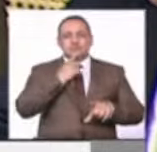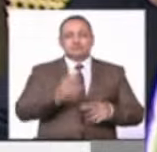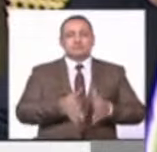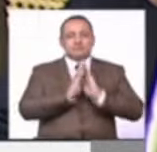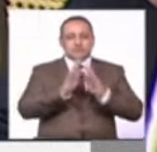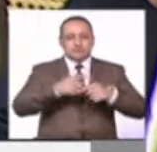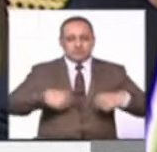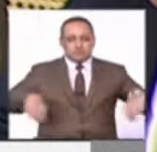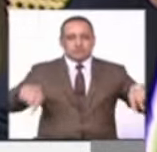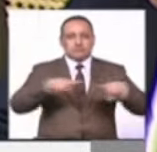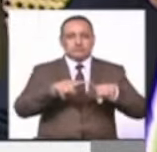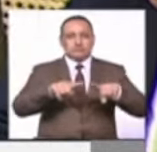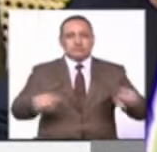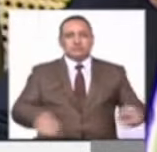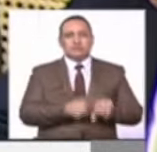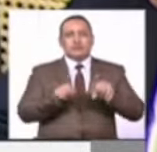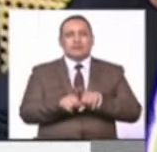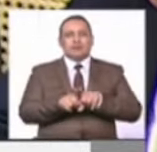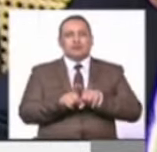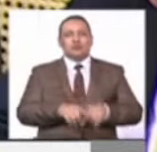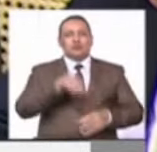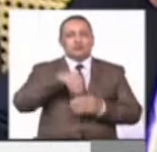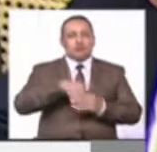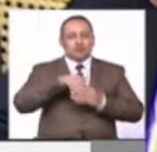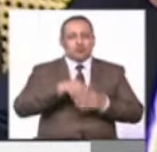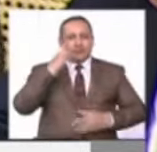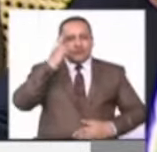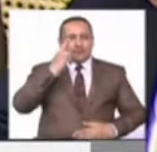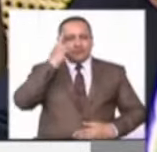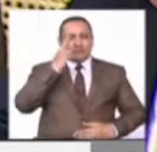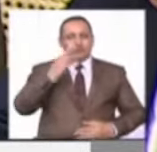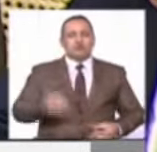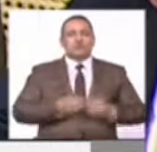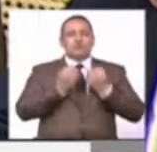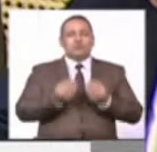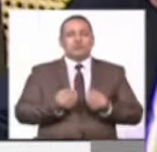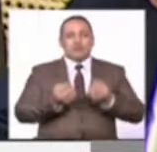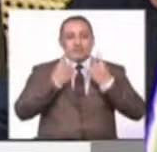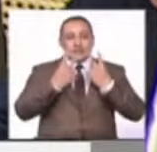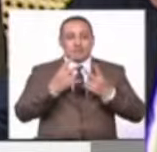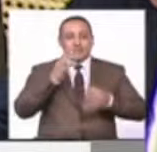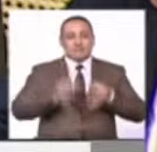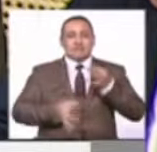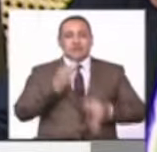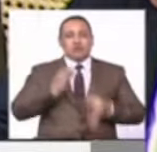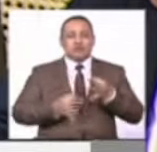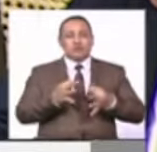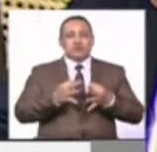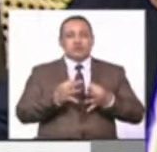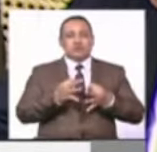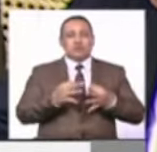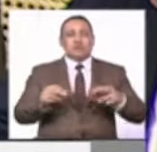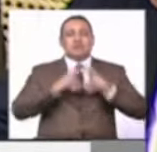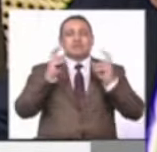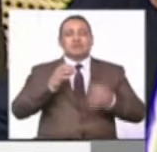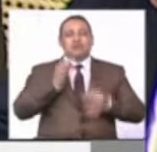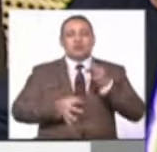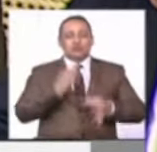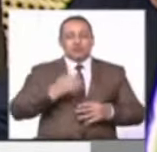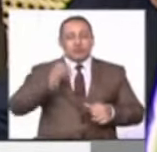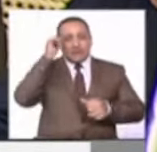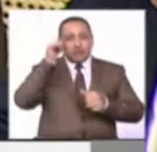a ustedes una un voto reflexivo porque este juicio señores este juicio Será